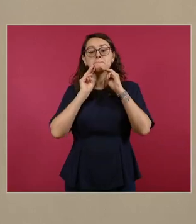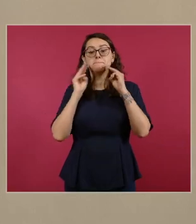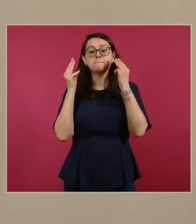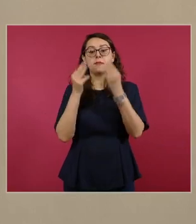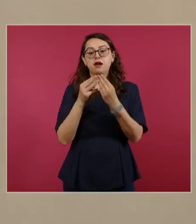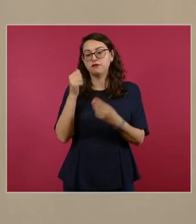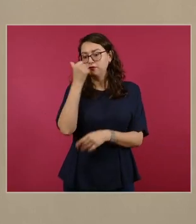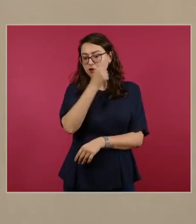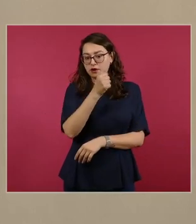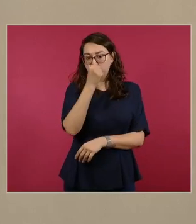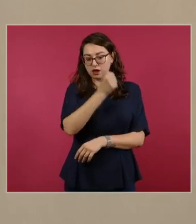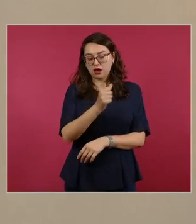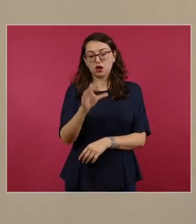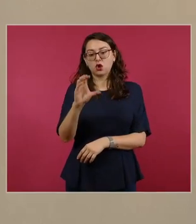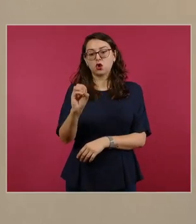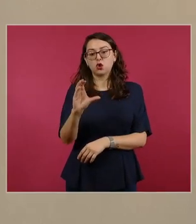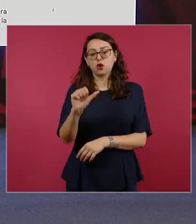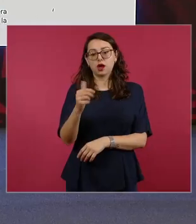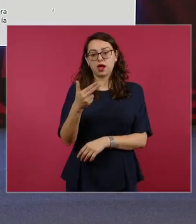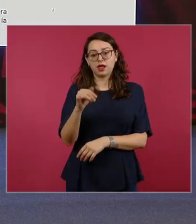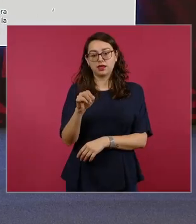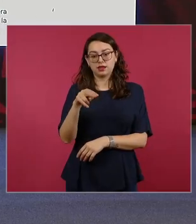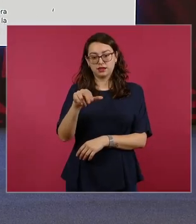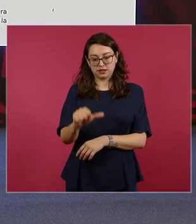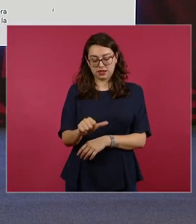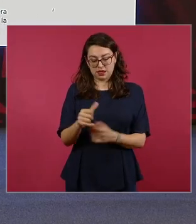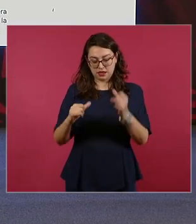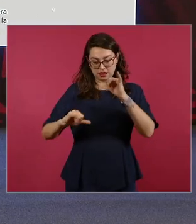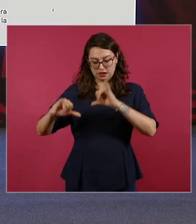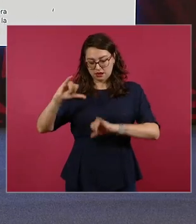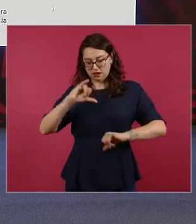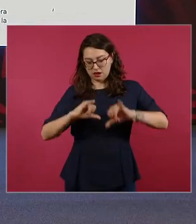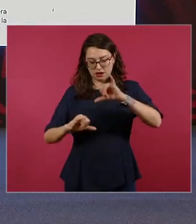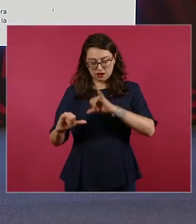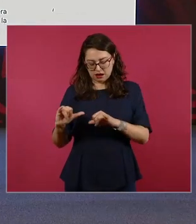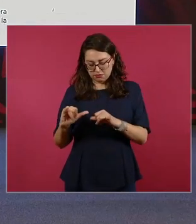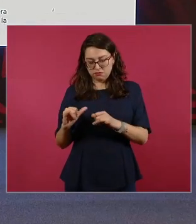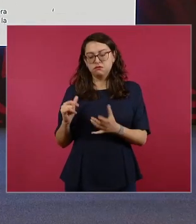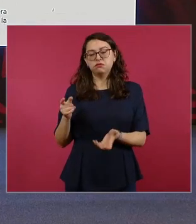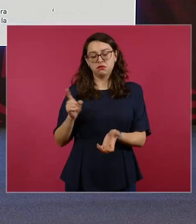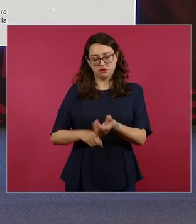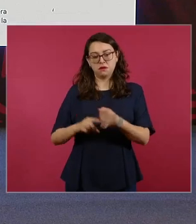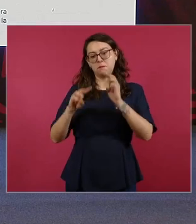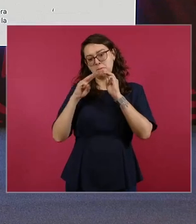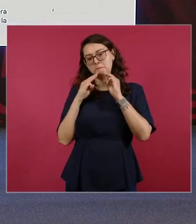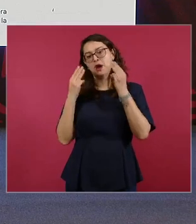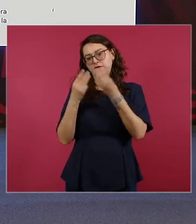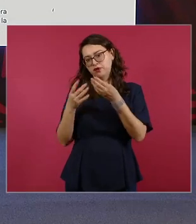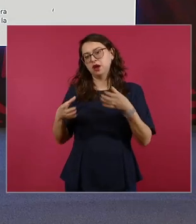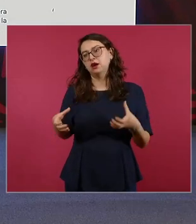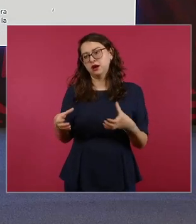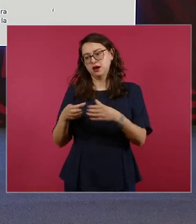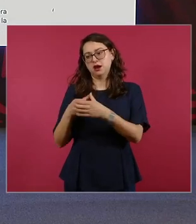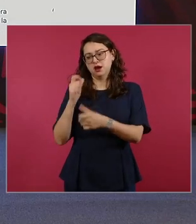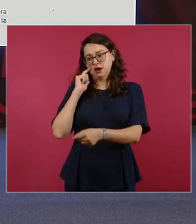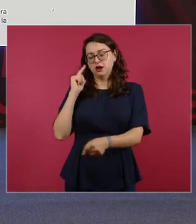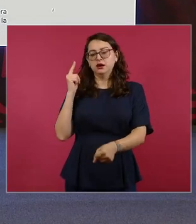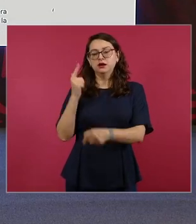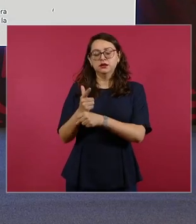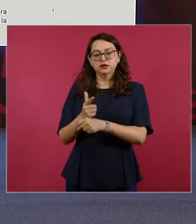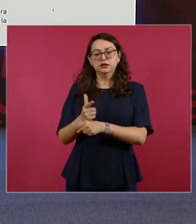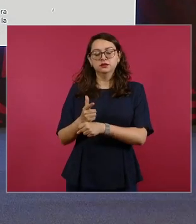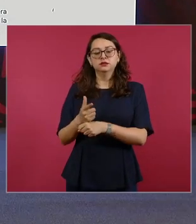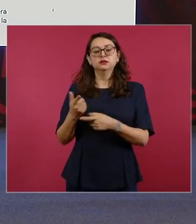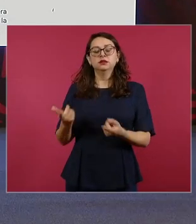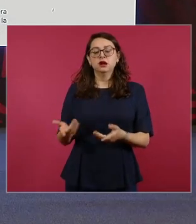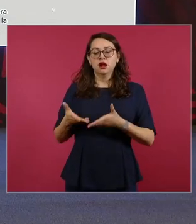cocaína y transporte de petrolífero, ambos con la grabante de pandilla. Estos hechos ocurrieron a 73.8